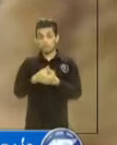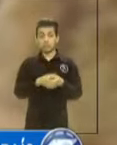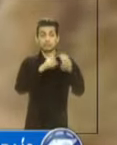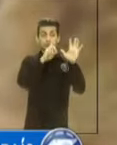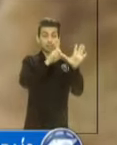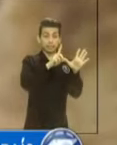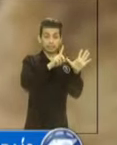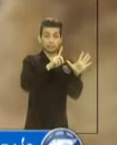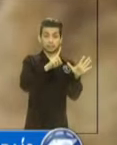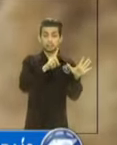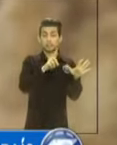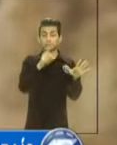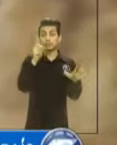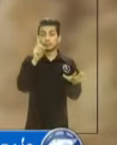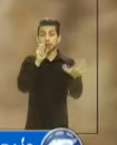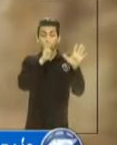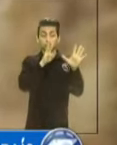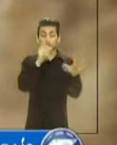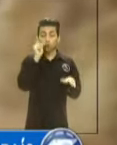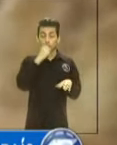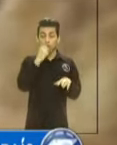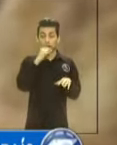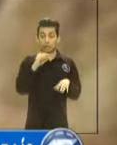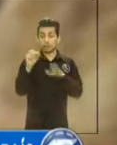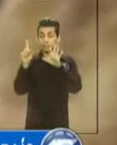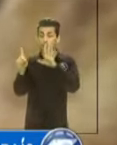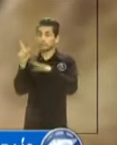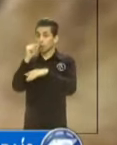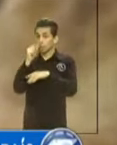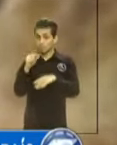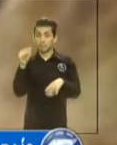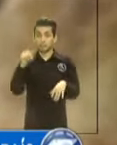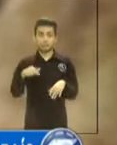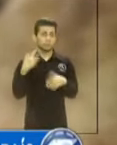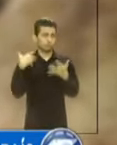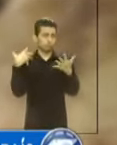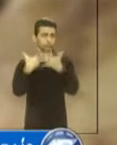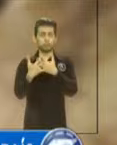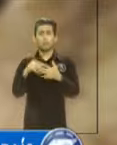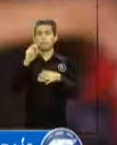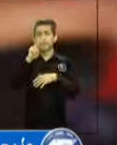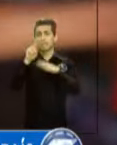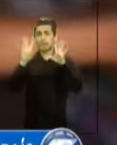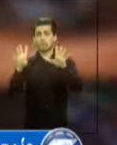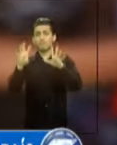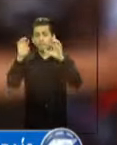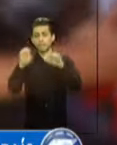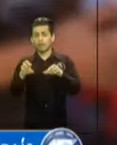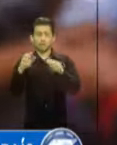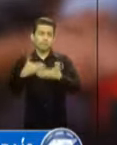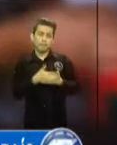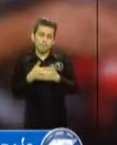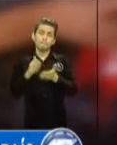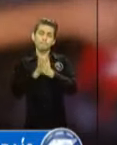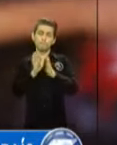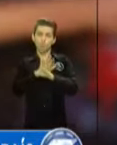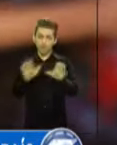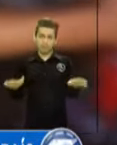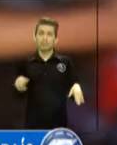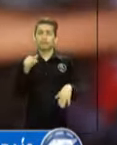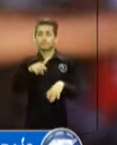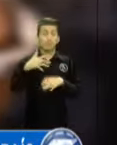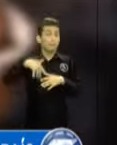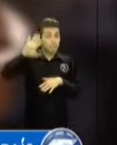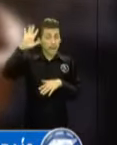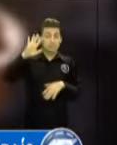enero a julio del 2019 se reportaron 29 muertes. El 66% de los casos de desnutrición aguda se reportan en